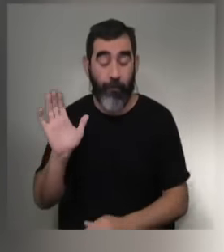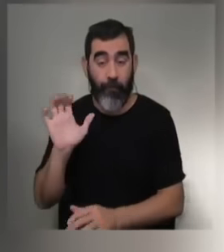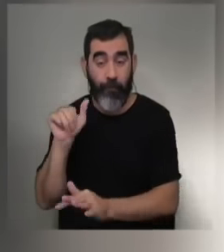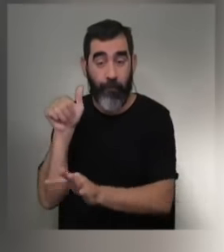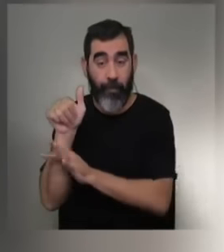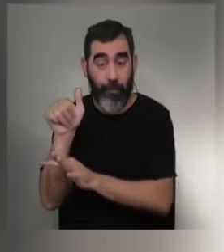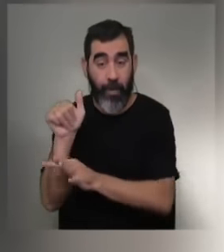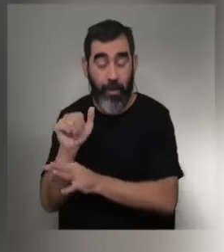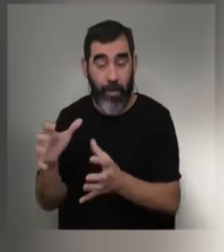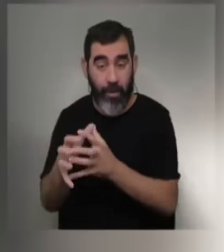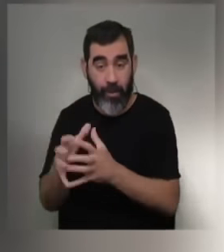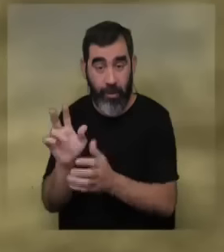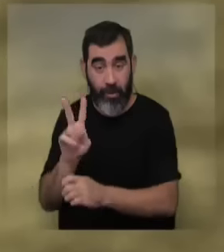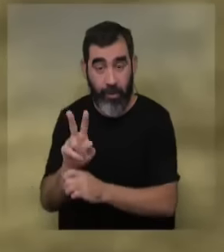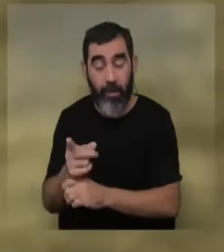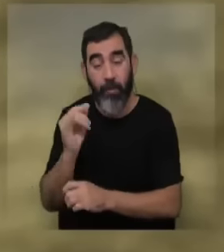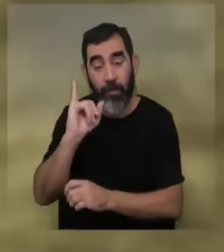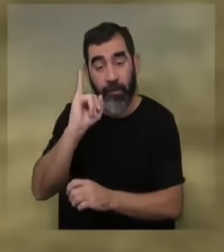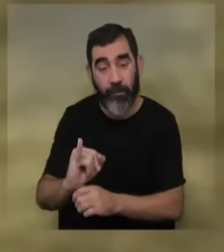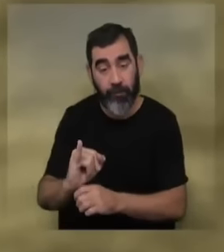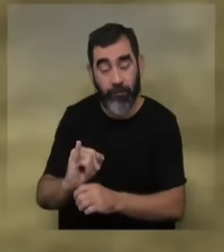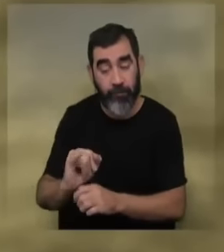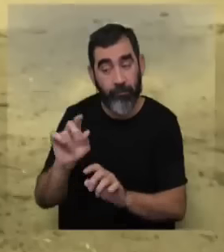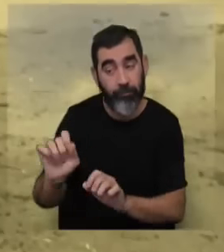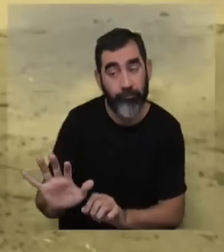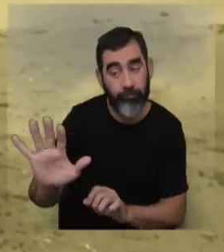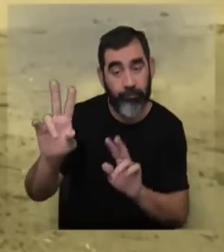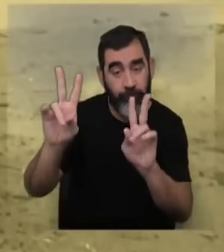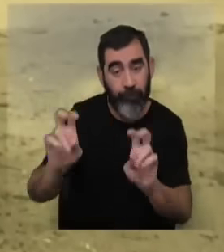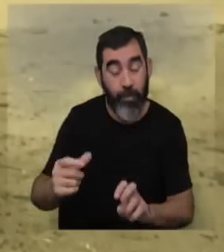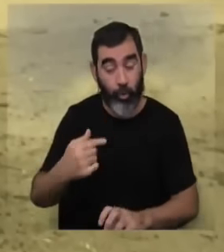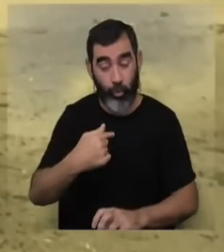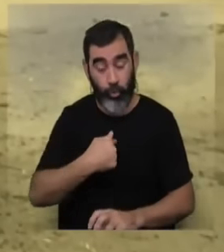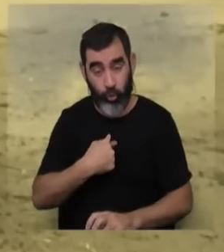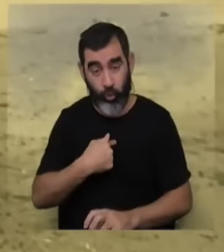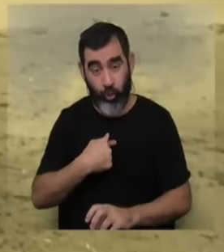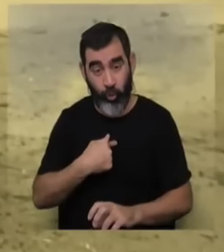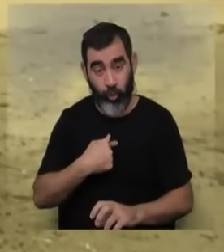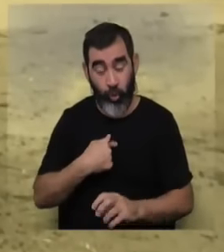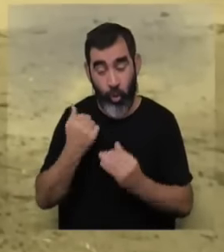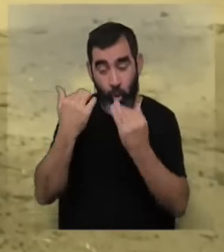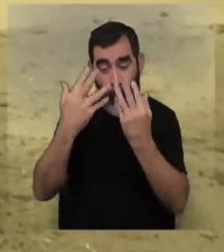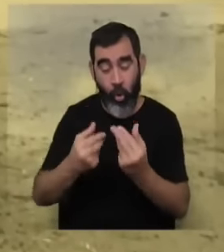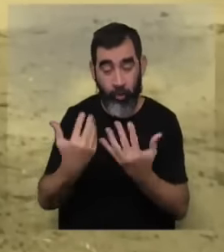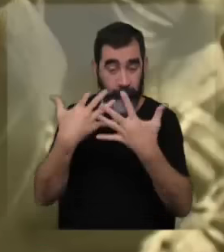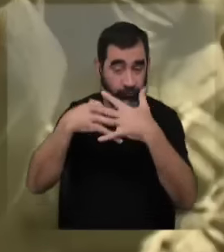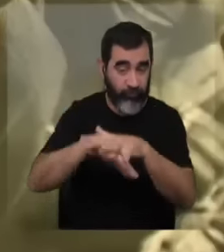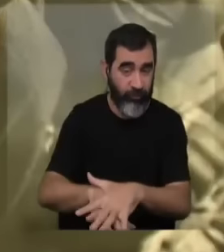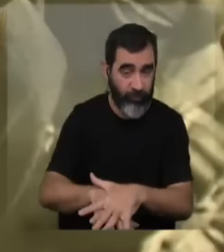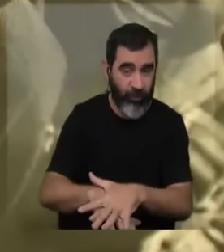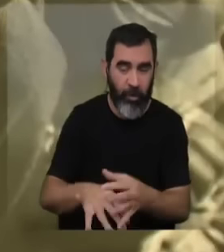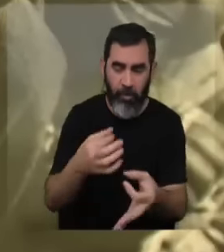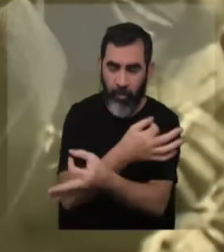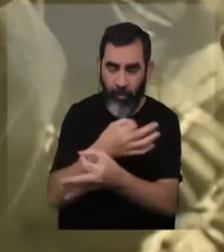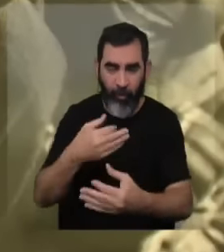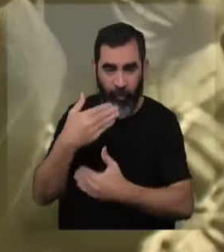pero de hecho marcamos como una impronta muy particular yo funciona una organización mixta y funciona muy